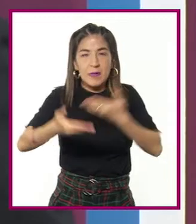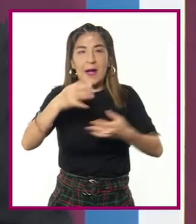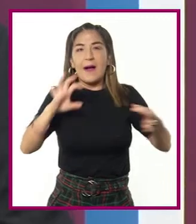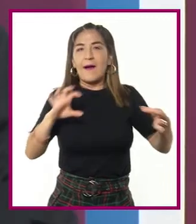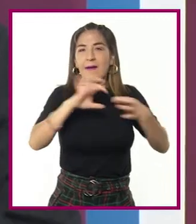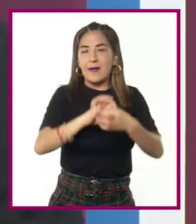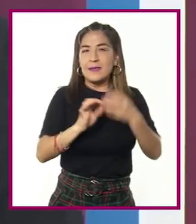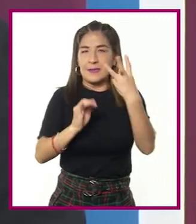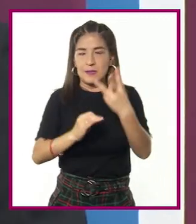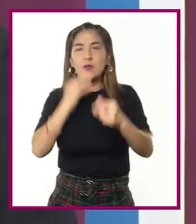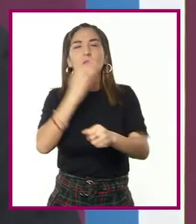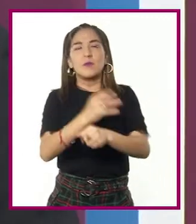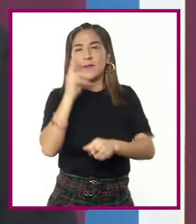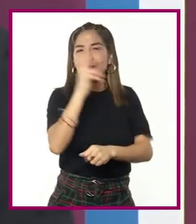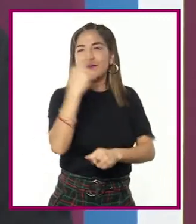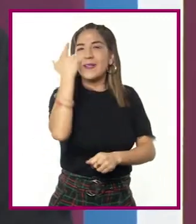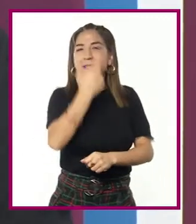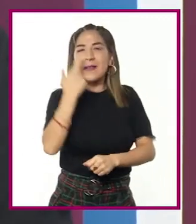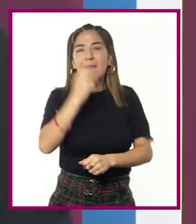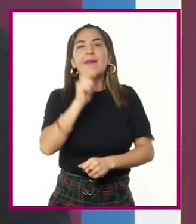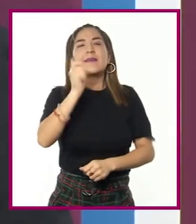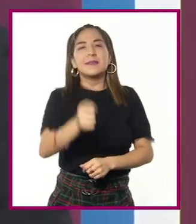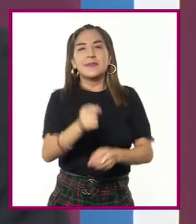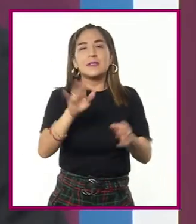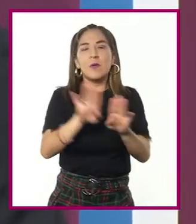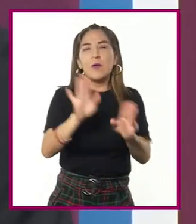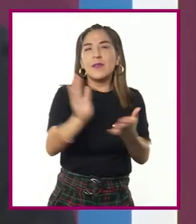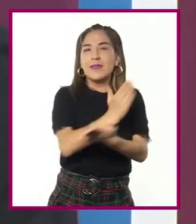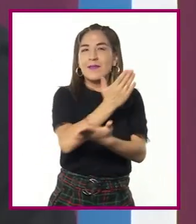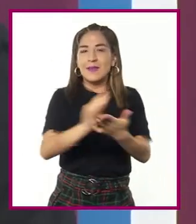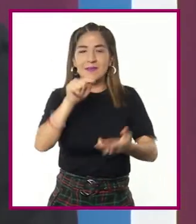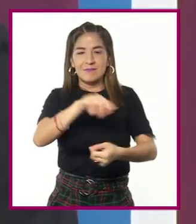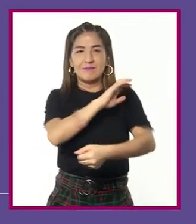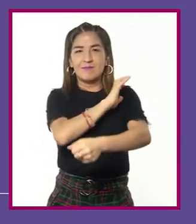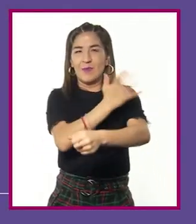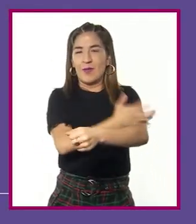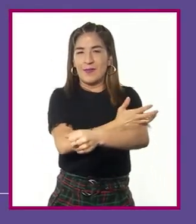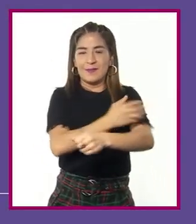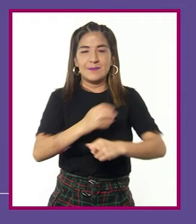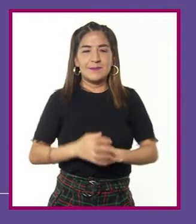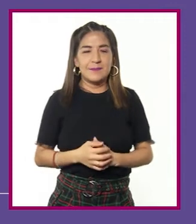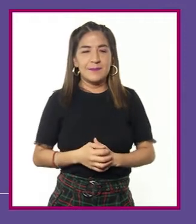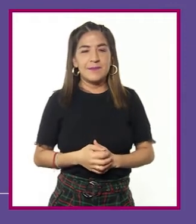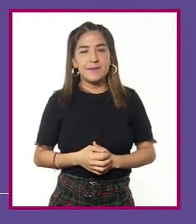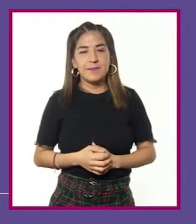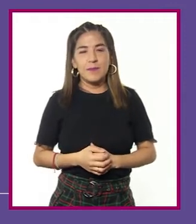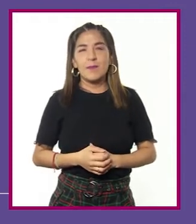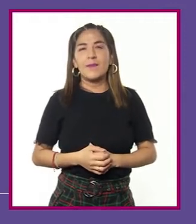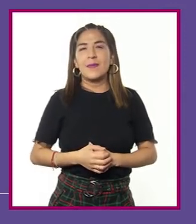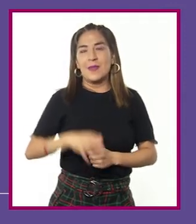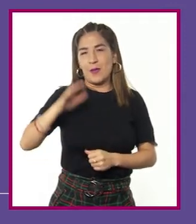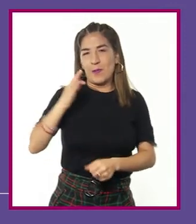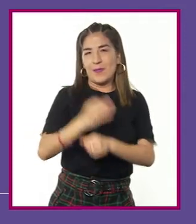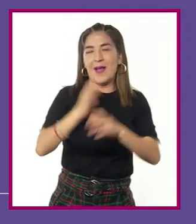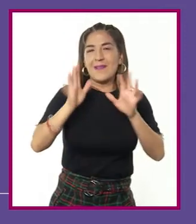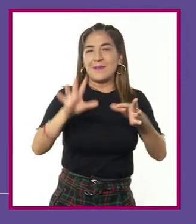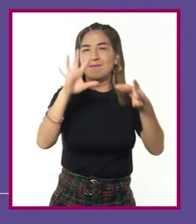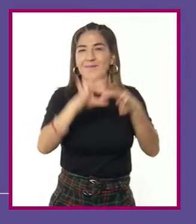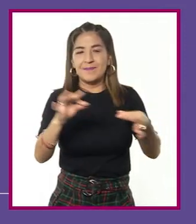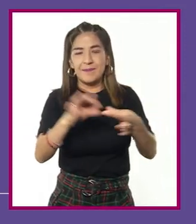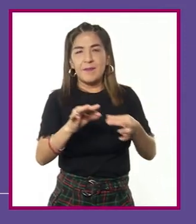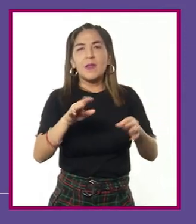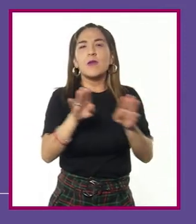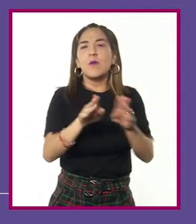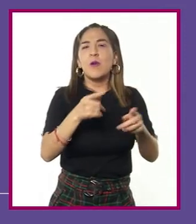claro, revisemos el siguiente esquema sobre la división del poder público. Como hemos mencionado, la organización del